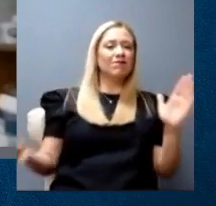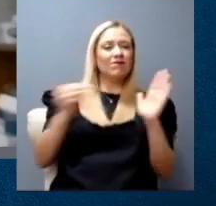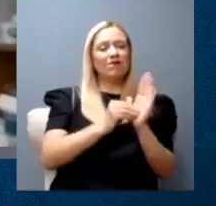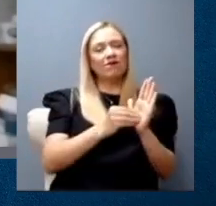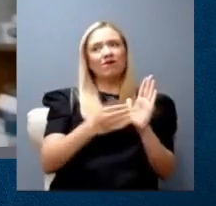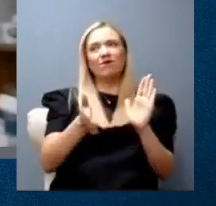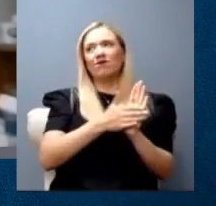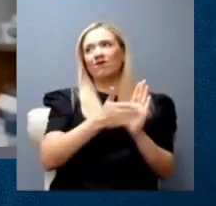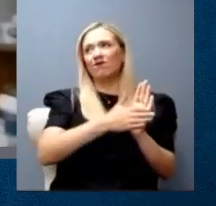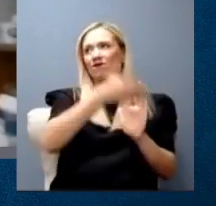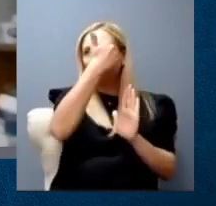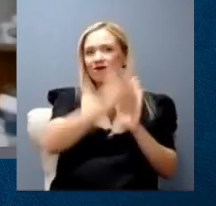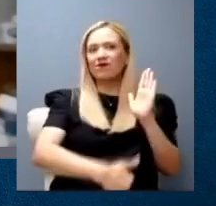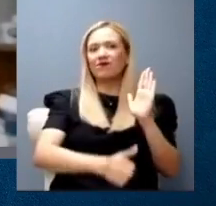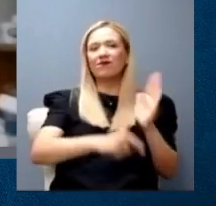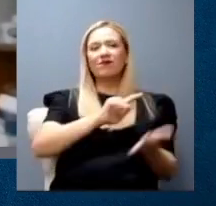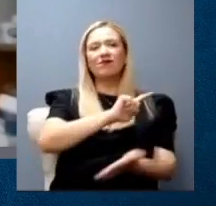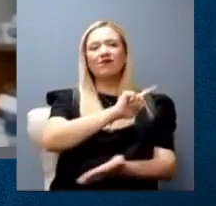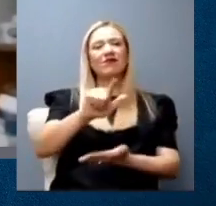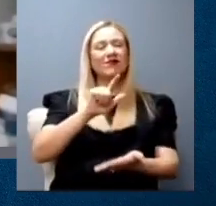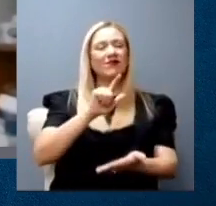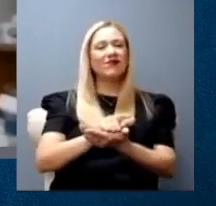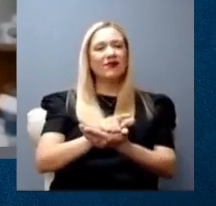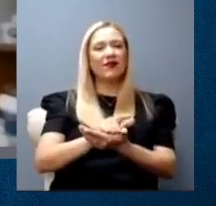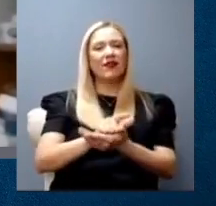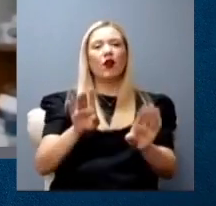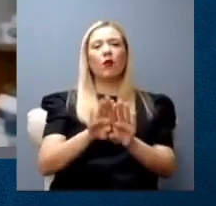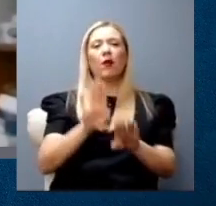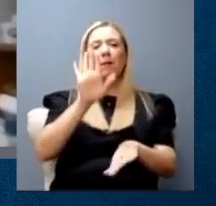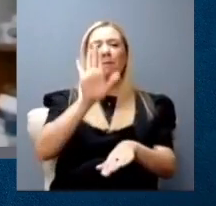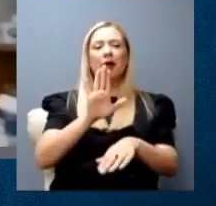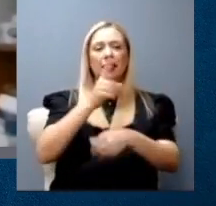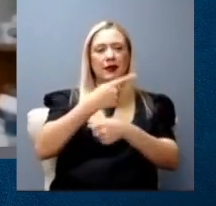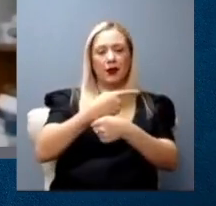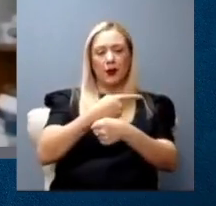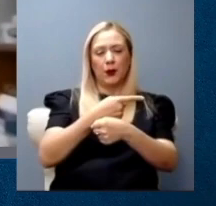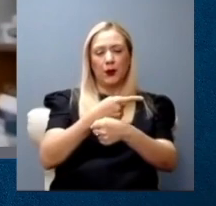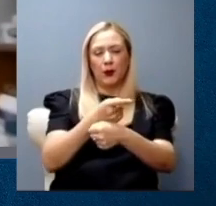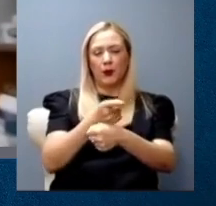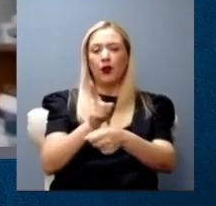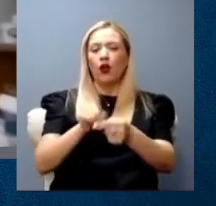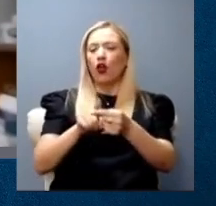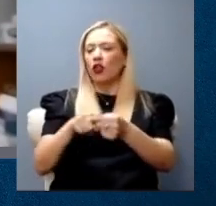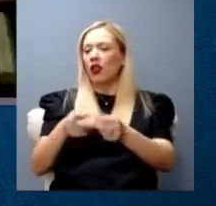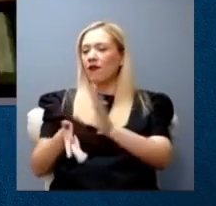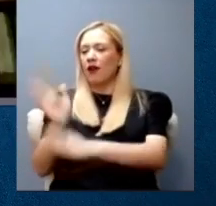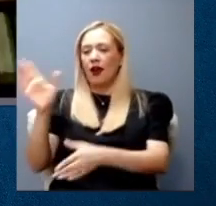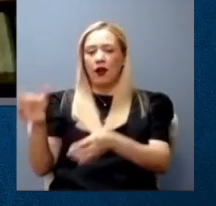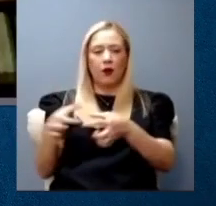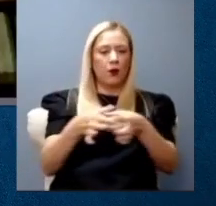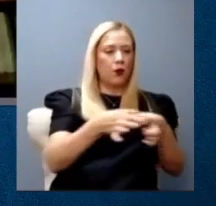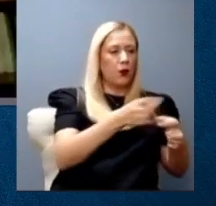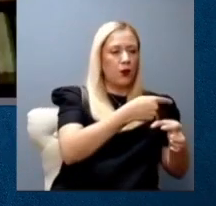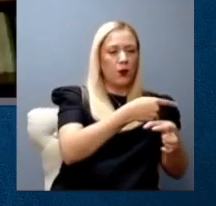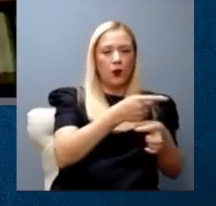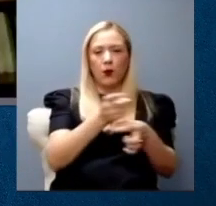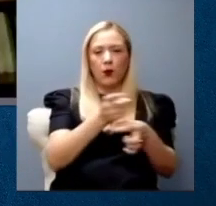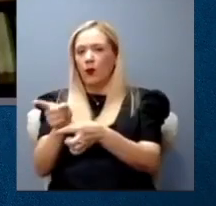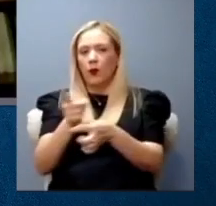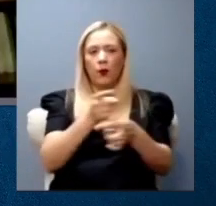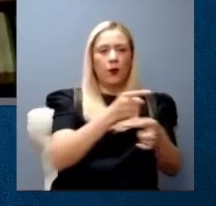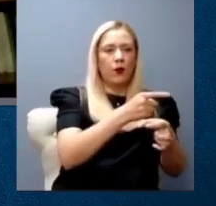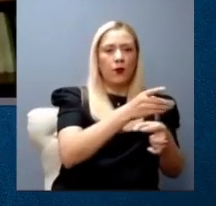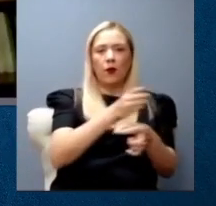instrumento que sea la brújula y la guía para ir fundando